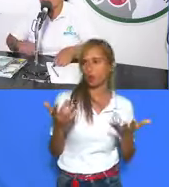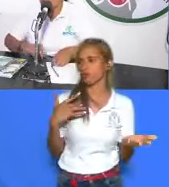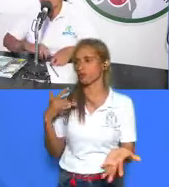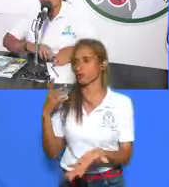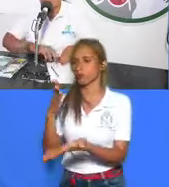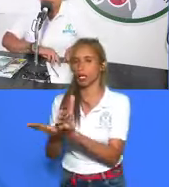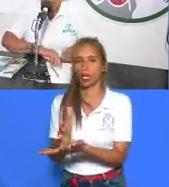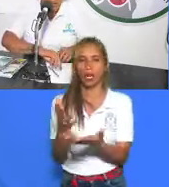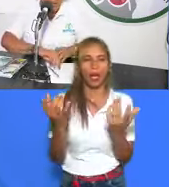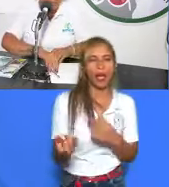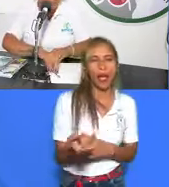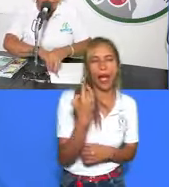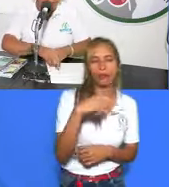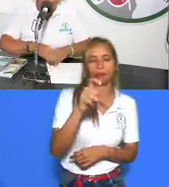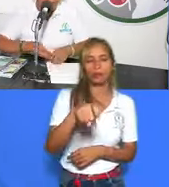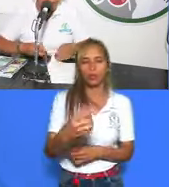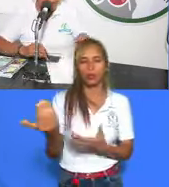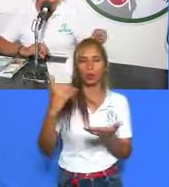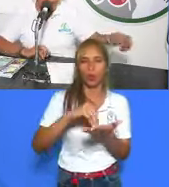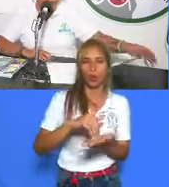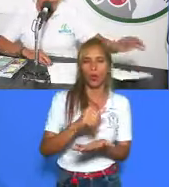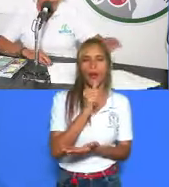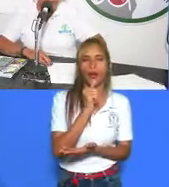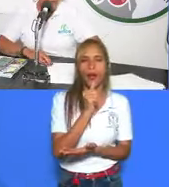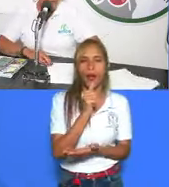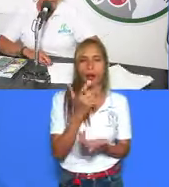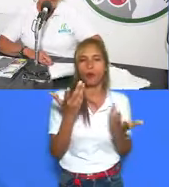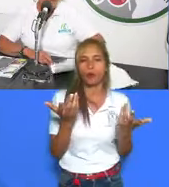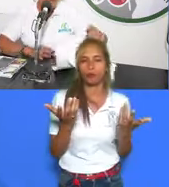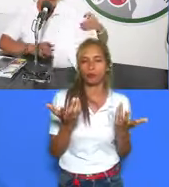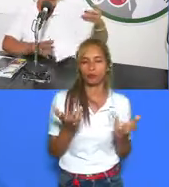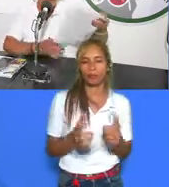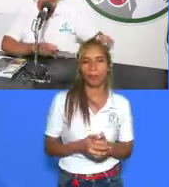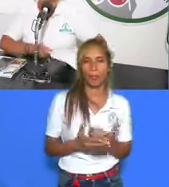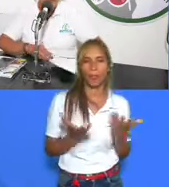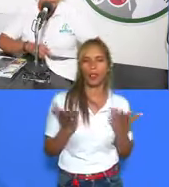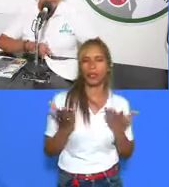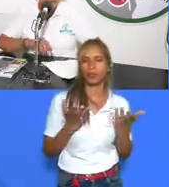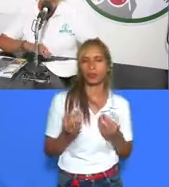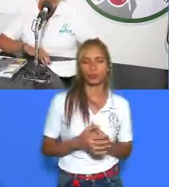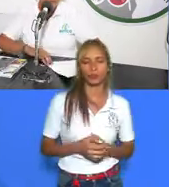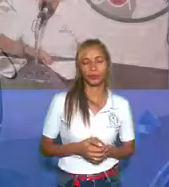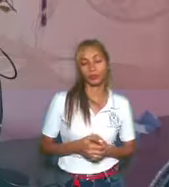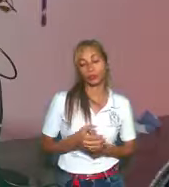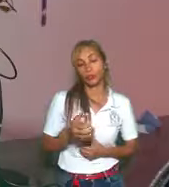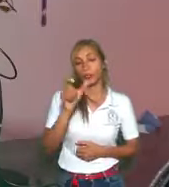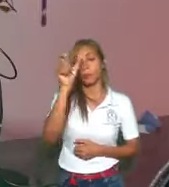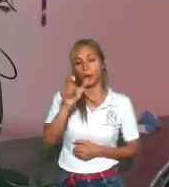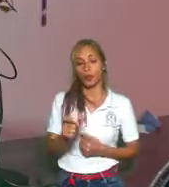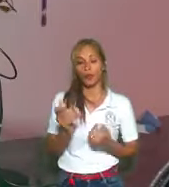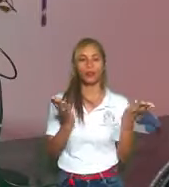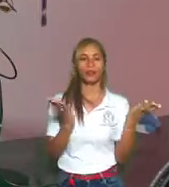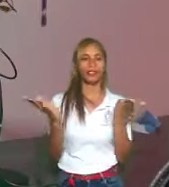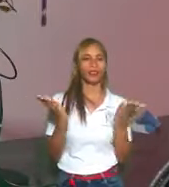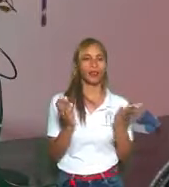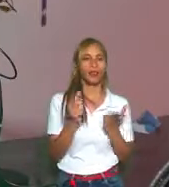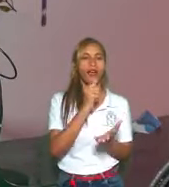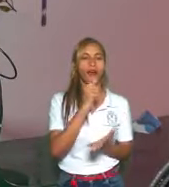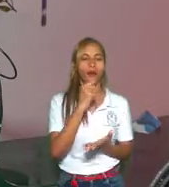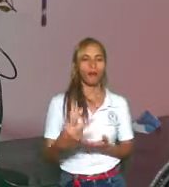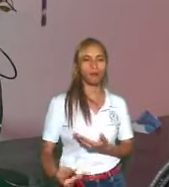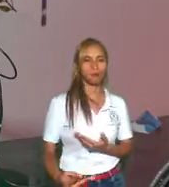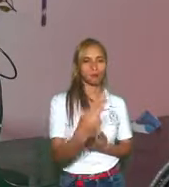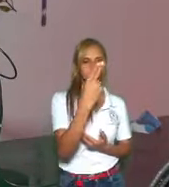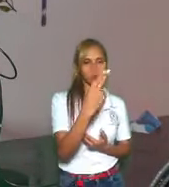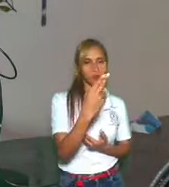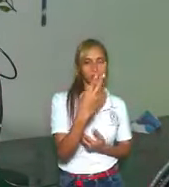vuelvan a instalar el servicio en su casa? Bueno, si un usuario se le suspendió el servicio, al momento de realizar el pago para